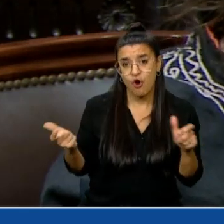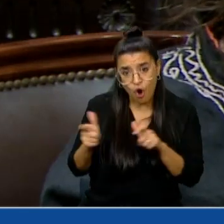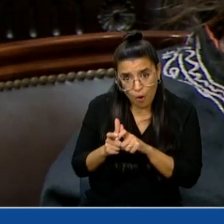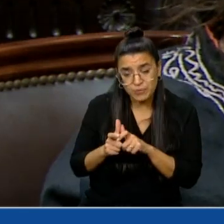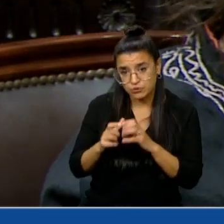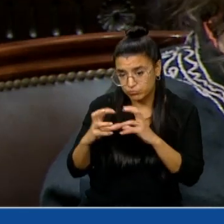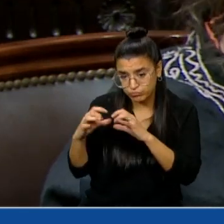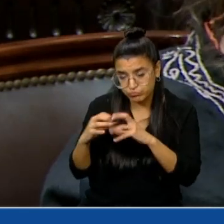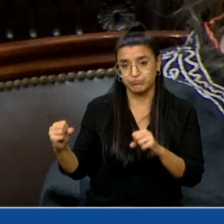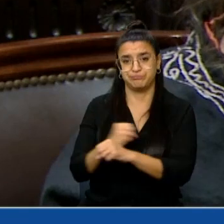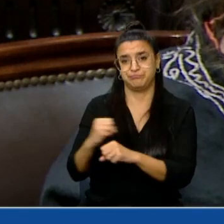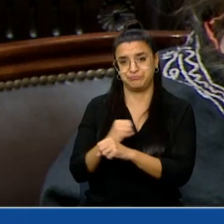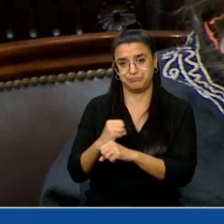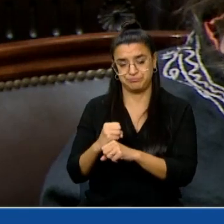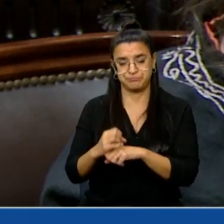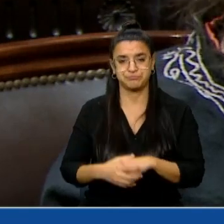lo tratamos.